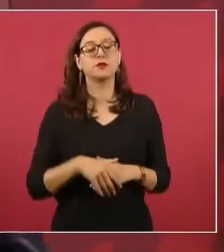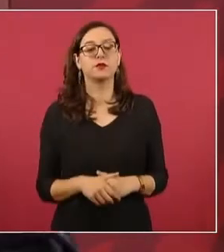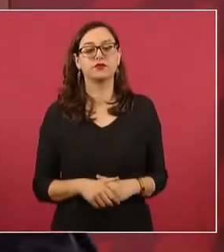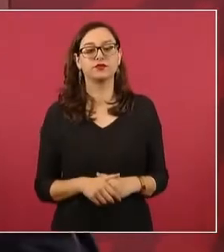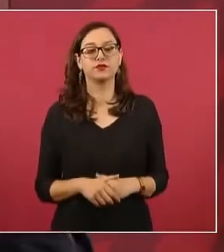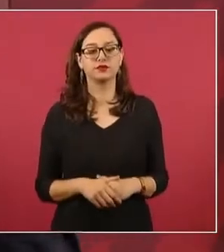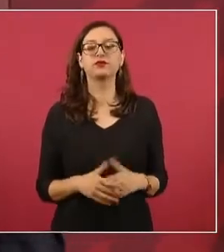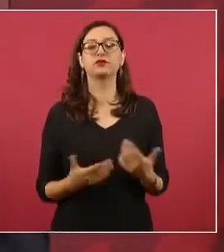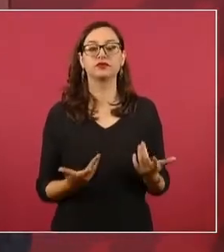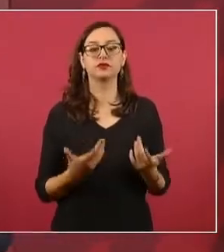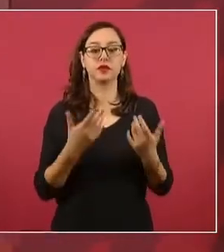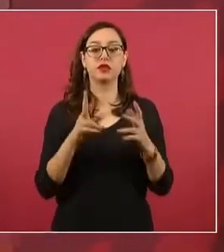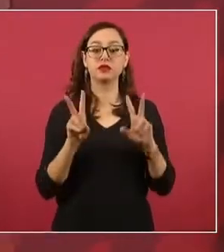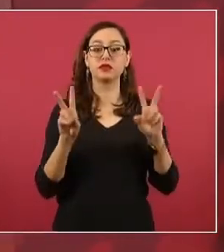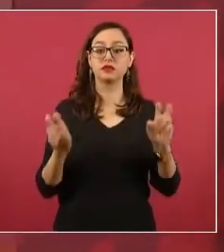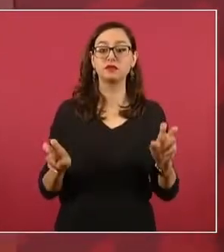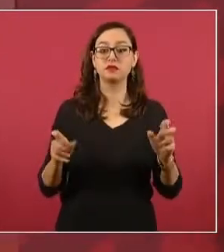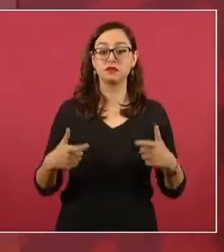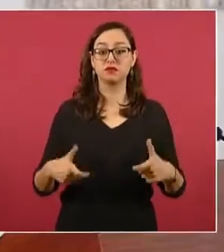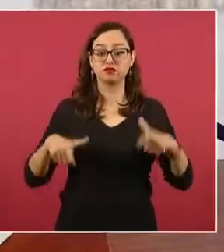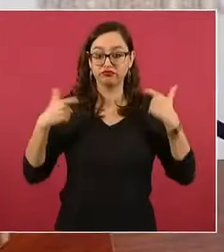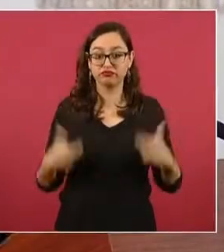de una herencia